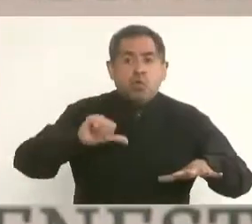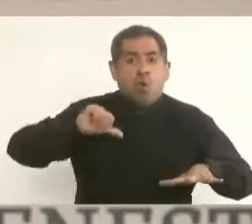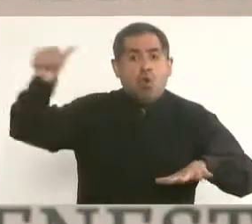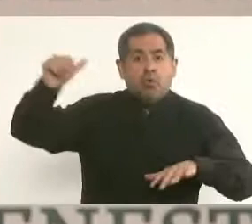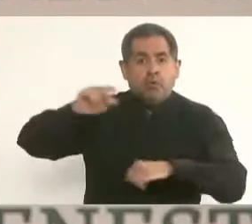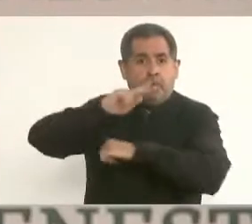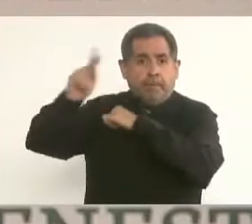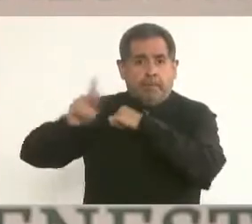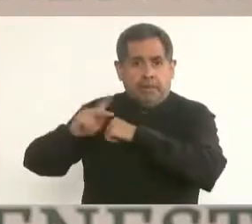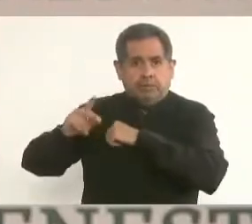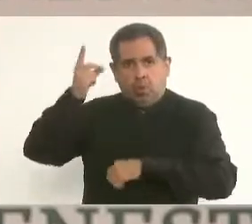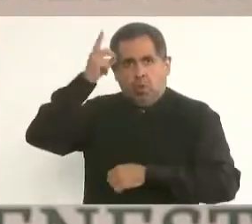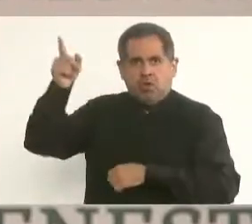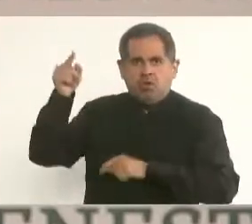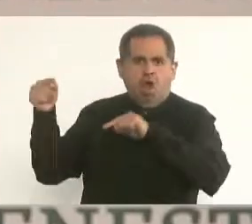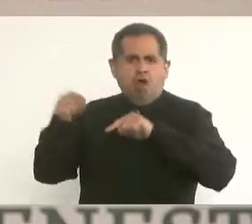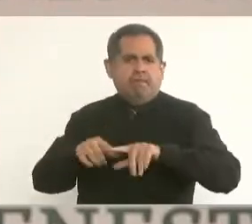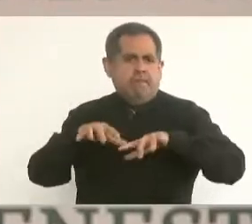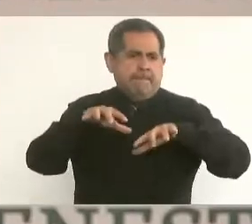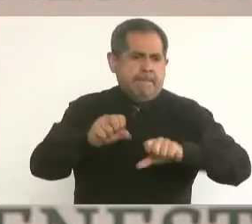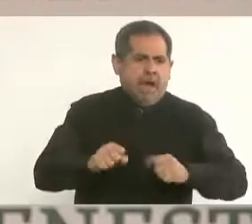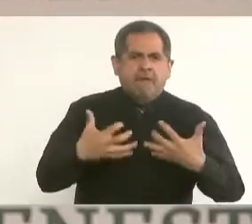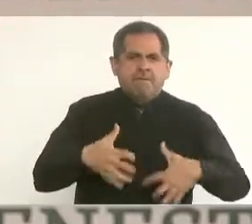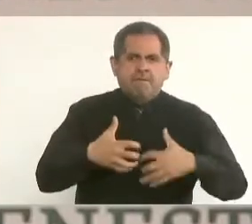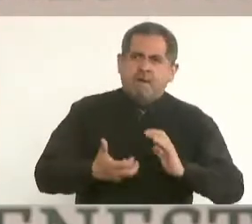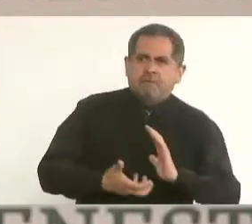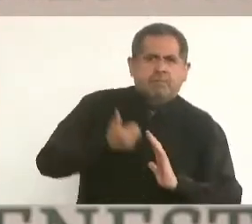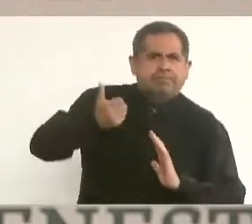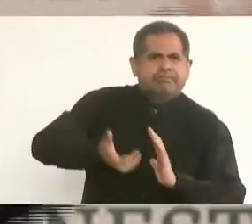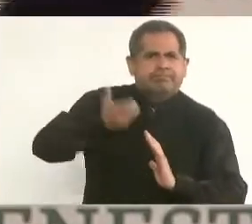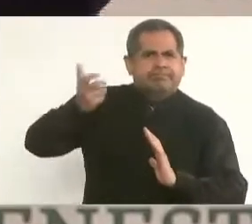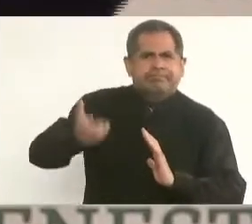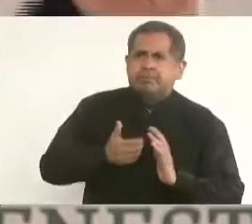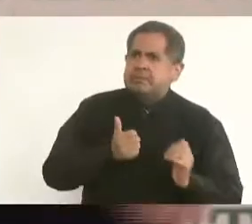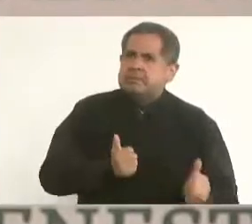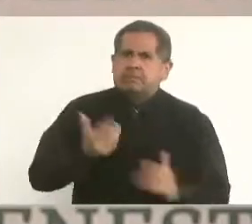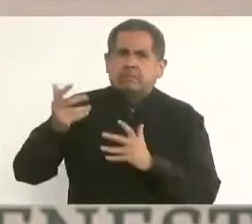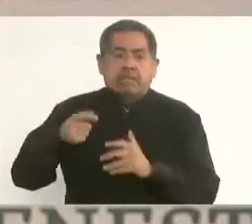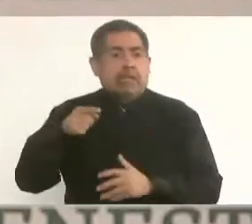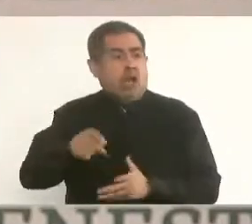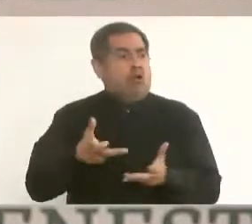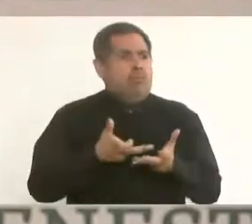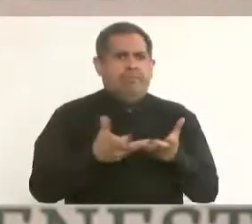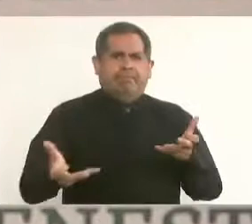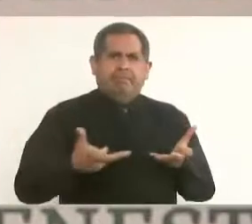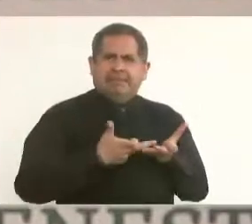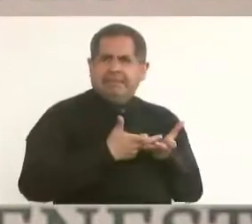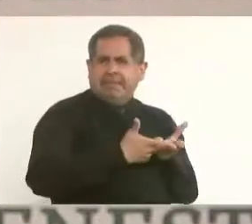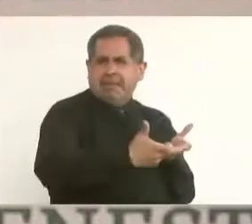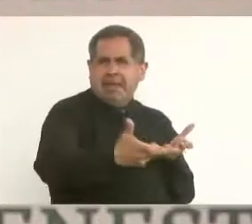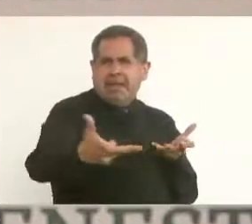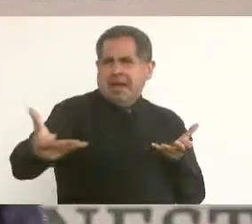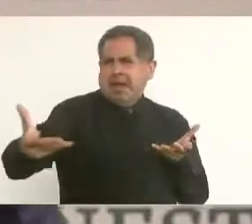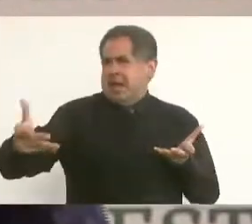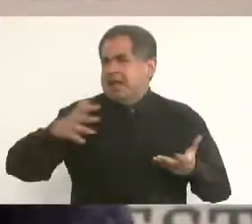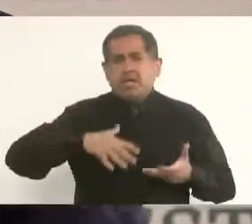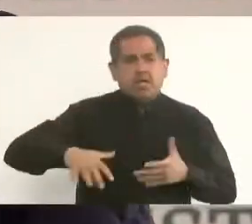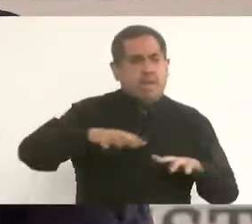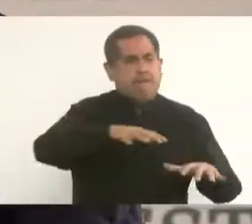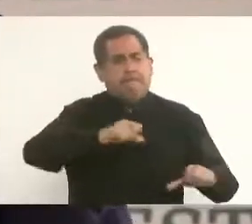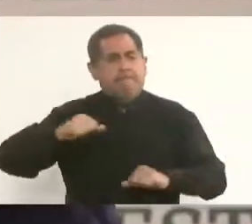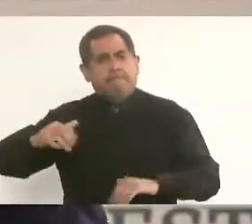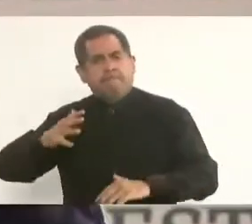petroleras extranjeras y tenían grandes extensiones de terrenos,